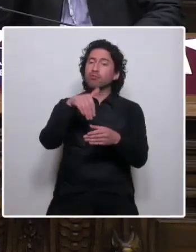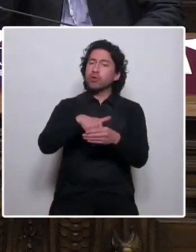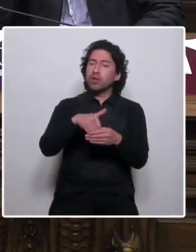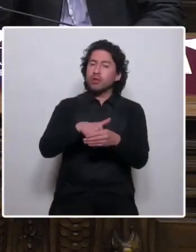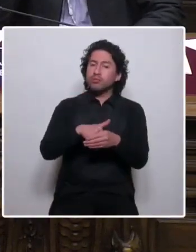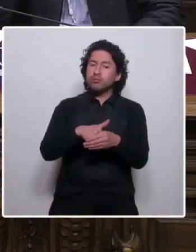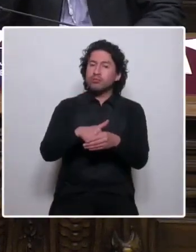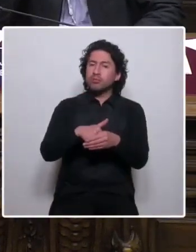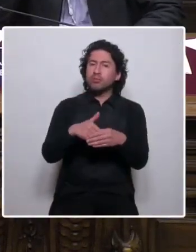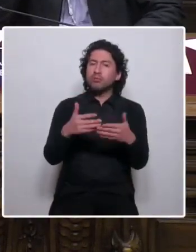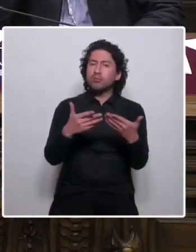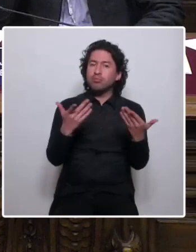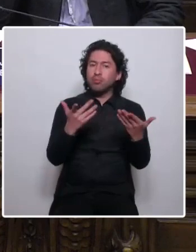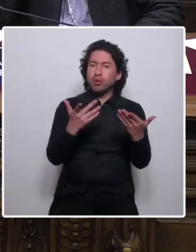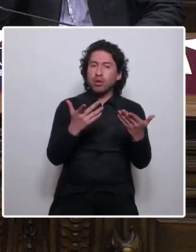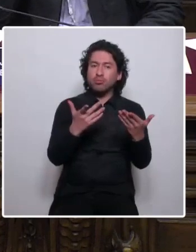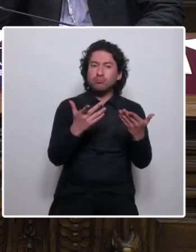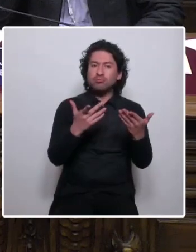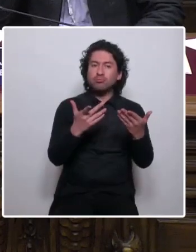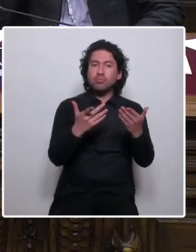la enmienda sustitutiva